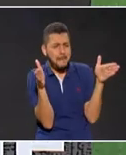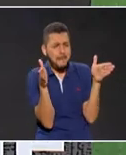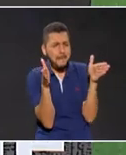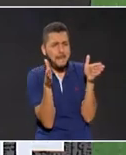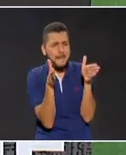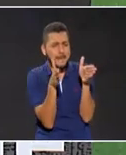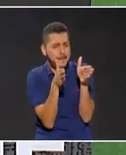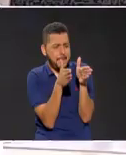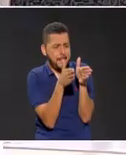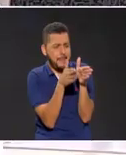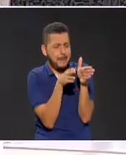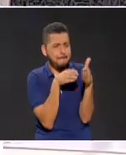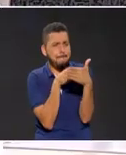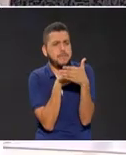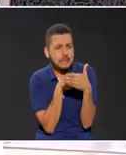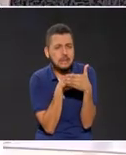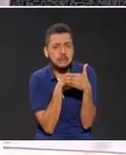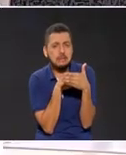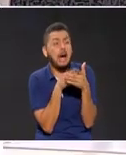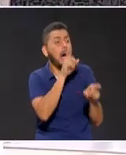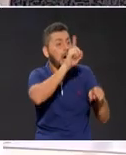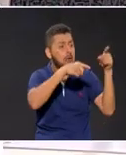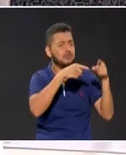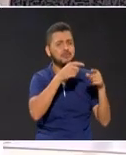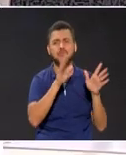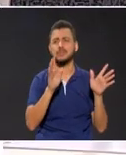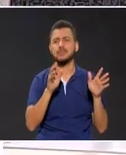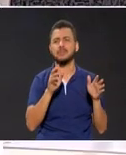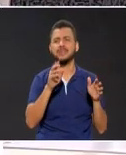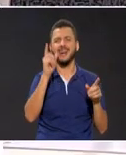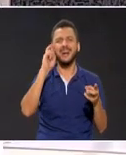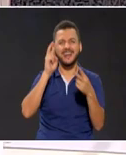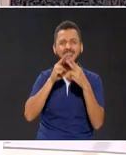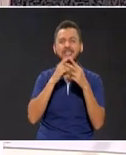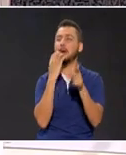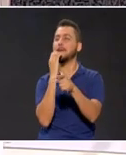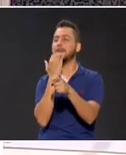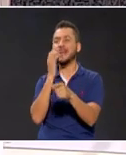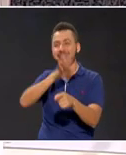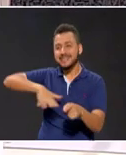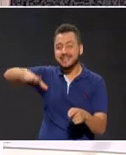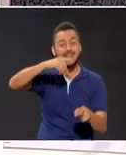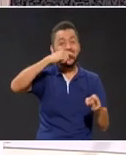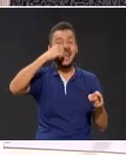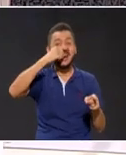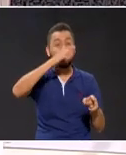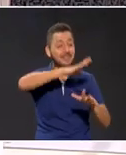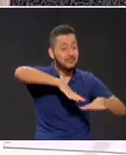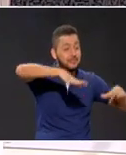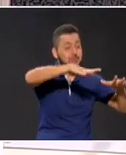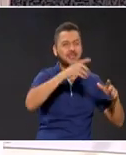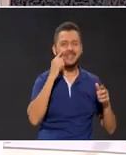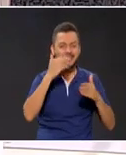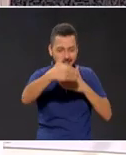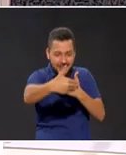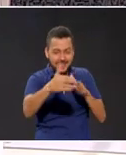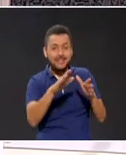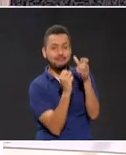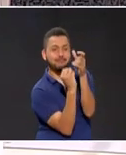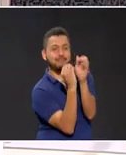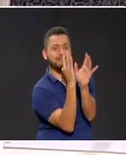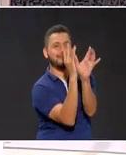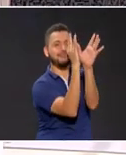ese transporte? Bueno, lo primero que va a hacer es tumbar todas las materas de Belén y de Laureles que han generado mucho malestar entre la comunidad.